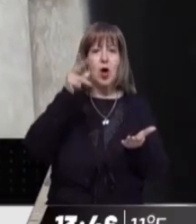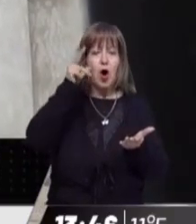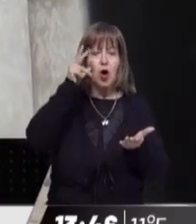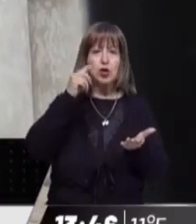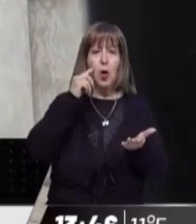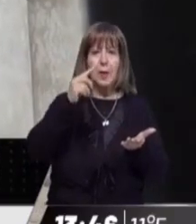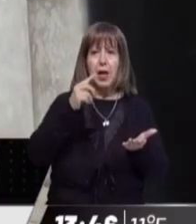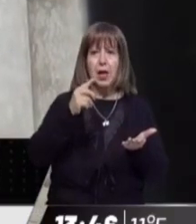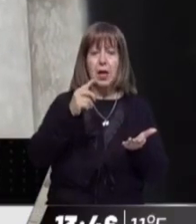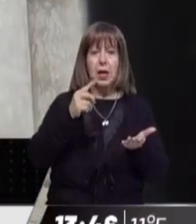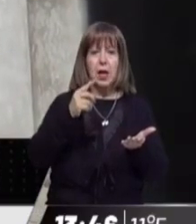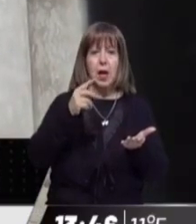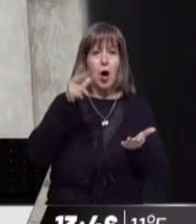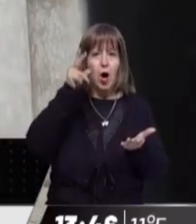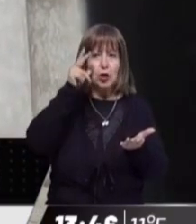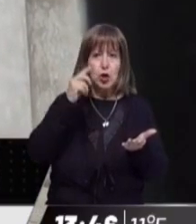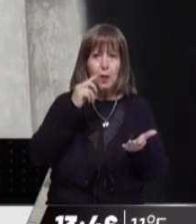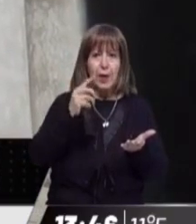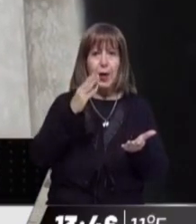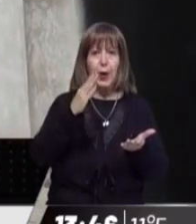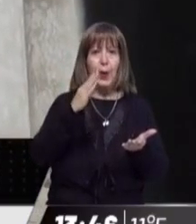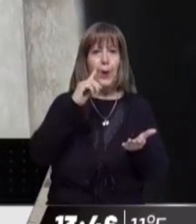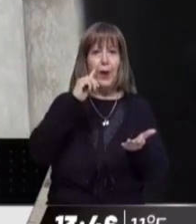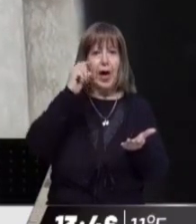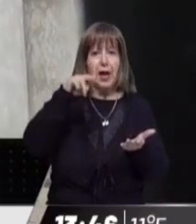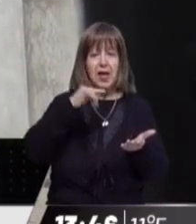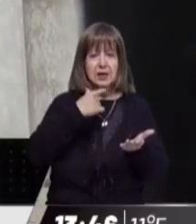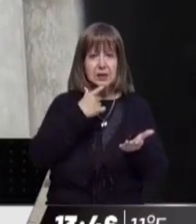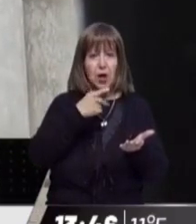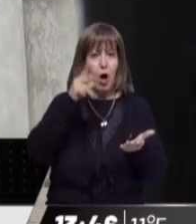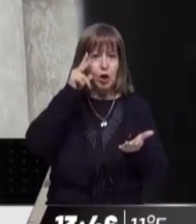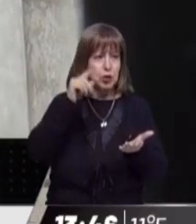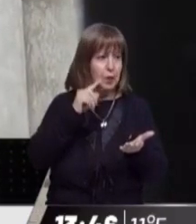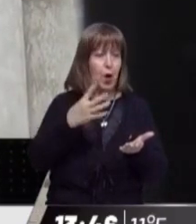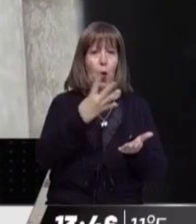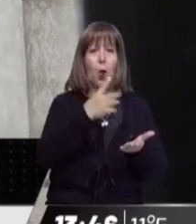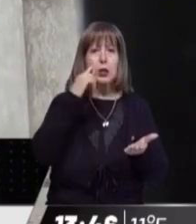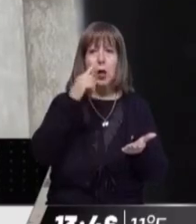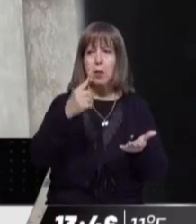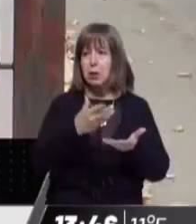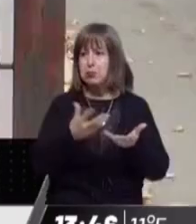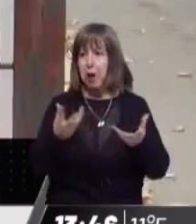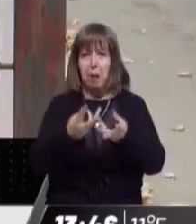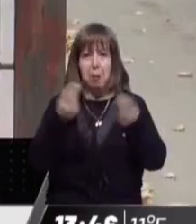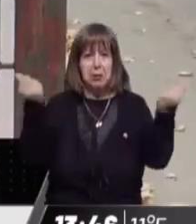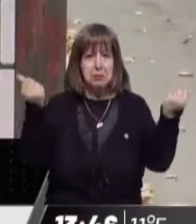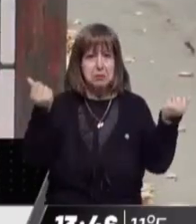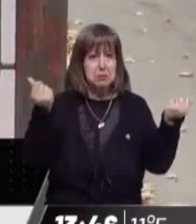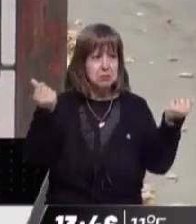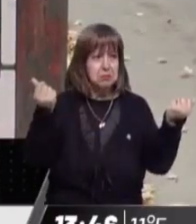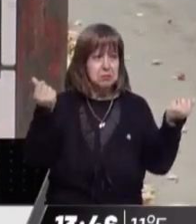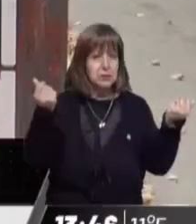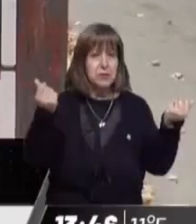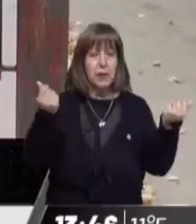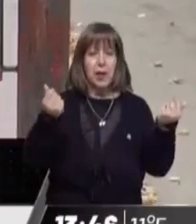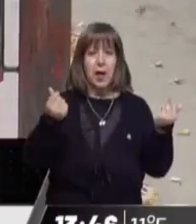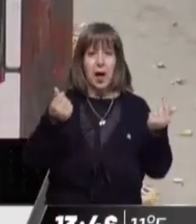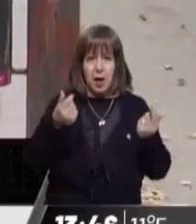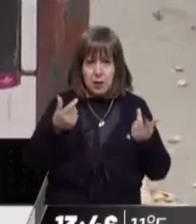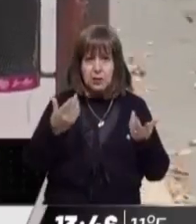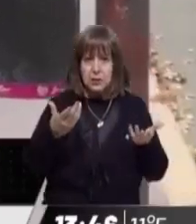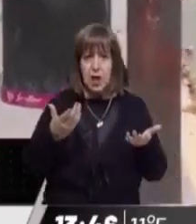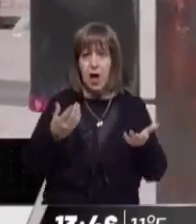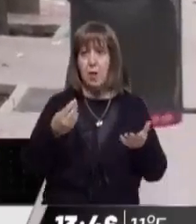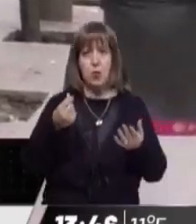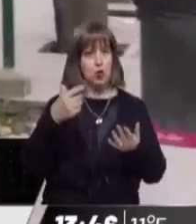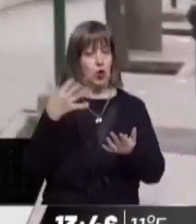bienes y solamente se pudieron encontrar 4000 o sea es es la mitad bienes registrables y particularmente bienes registrable y